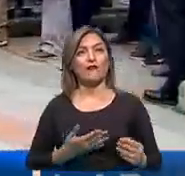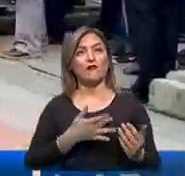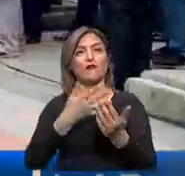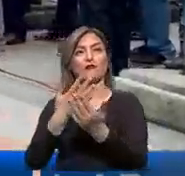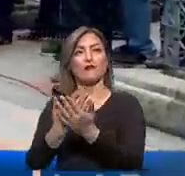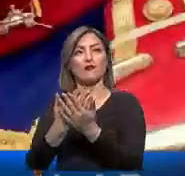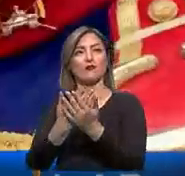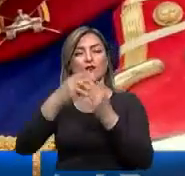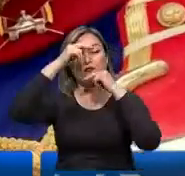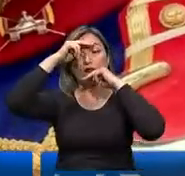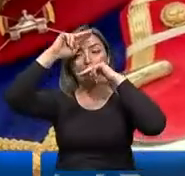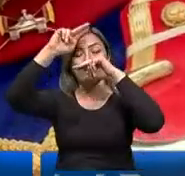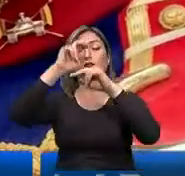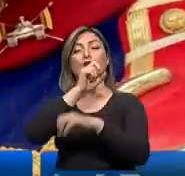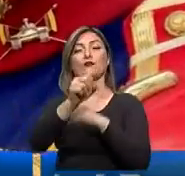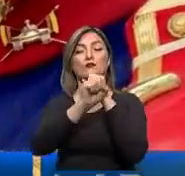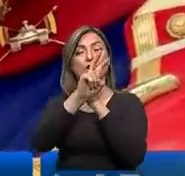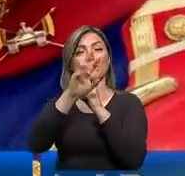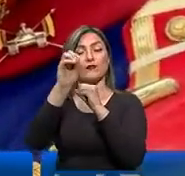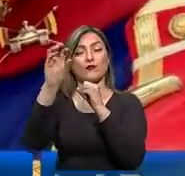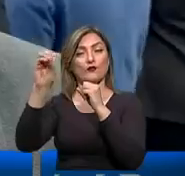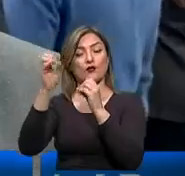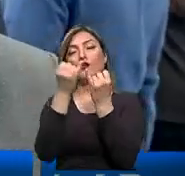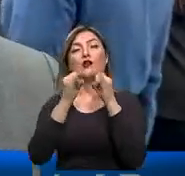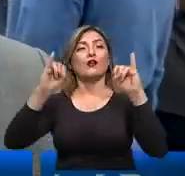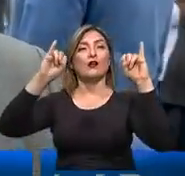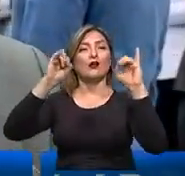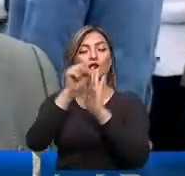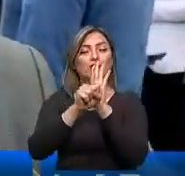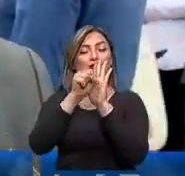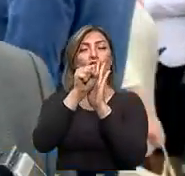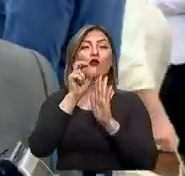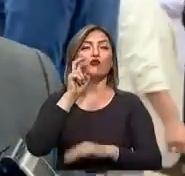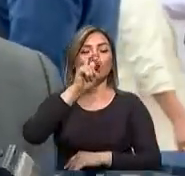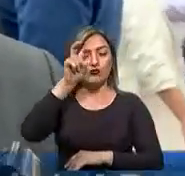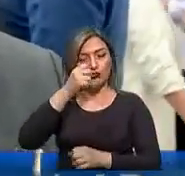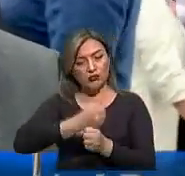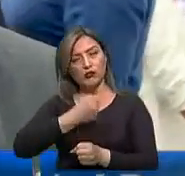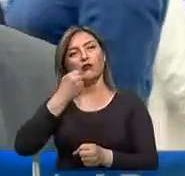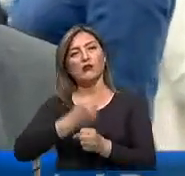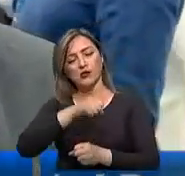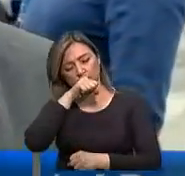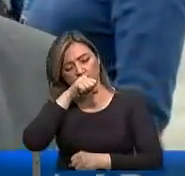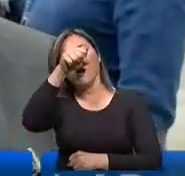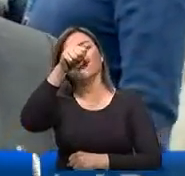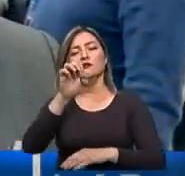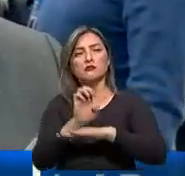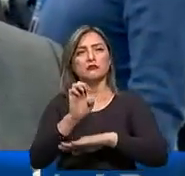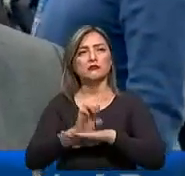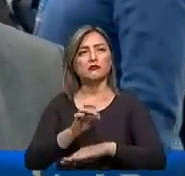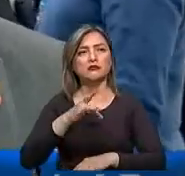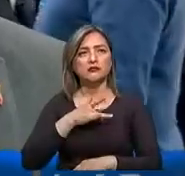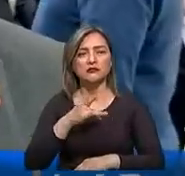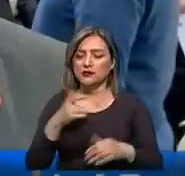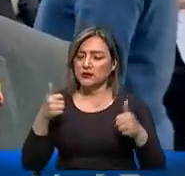Cuenca en sus 200 años de independencia. Allí es un símbolo del turismo y es un símbolo del trabajo, del patriotismo. Y me siento muy